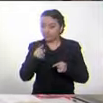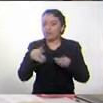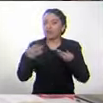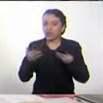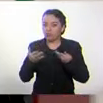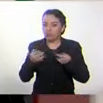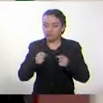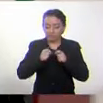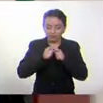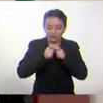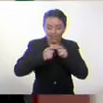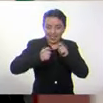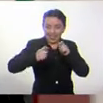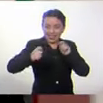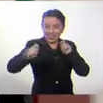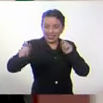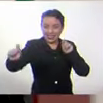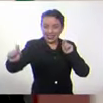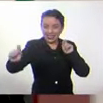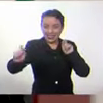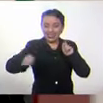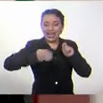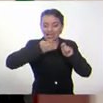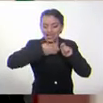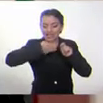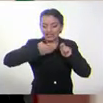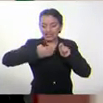paralelo? Veámoslo a continuación.